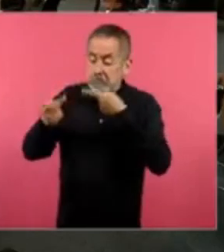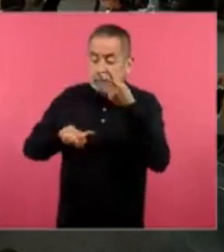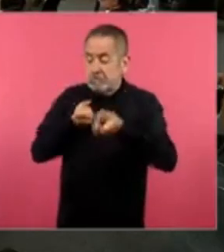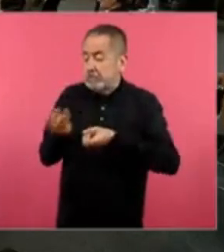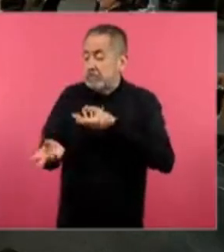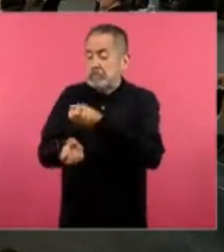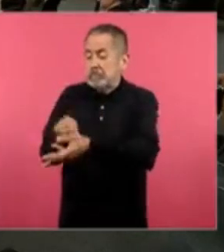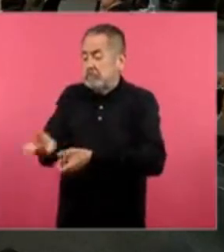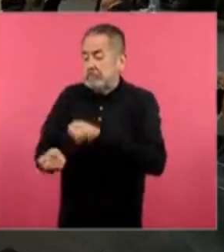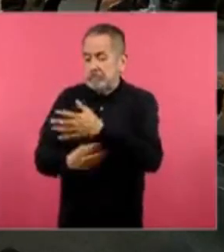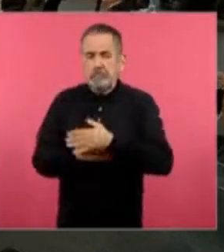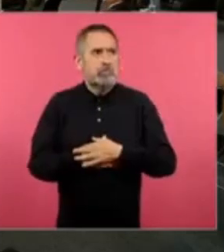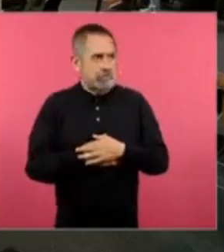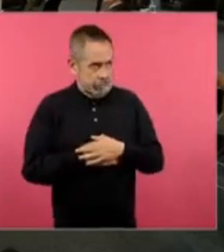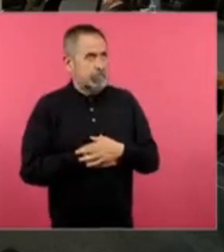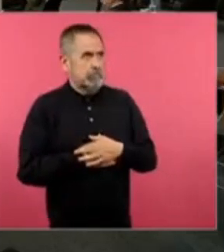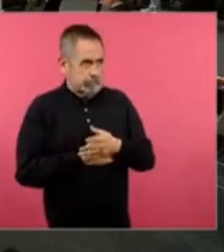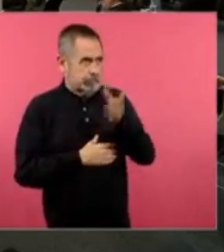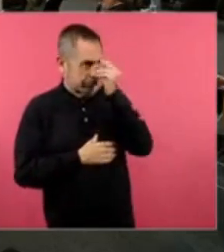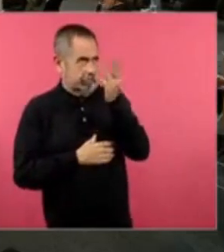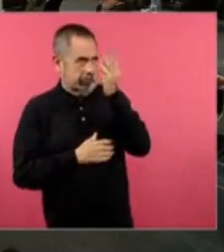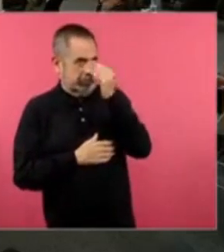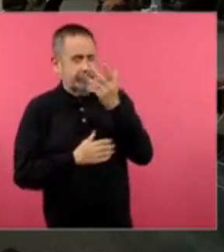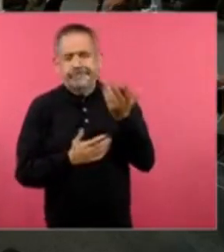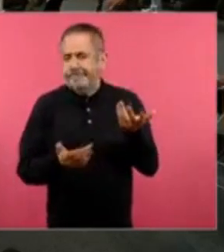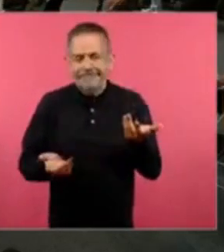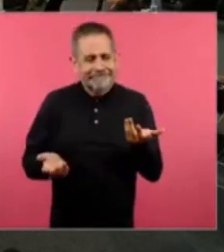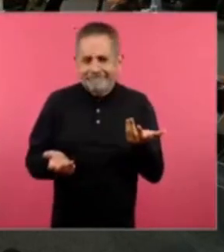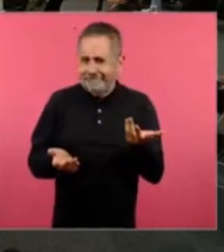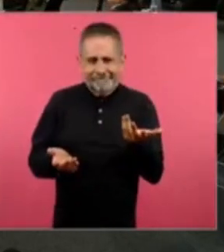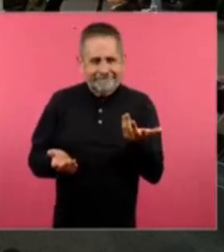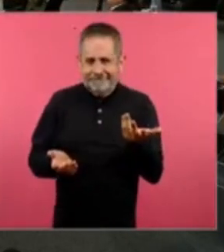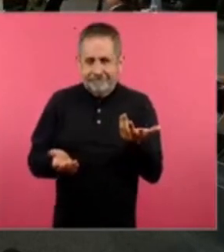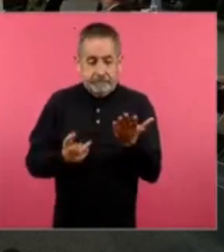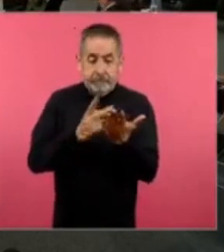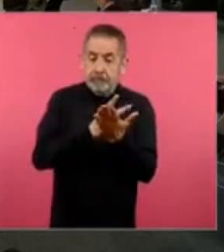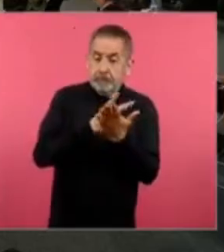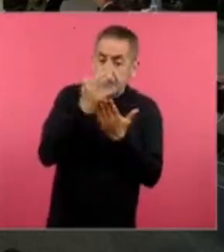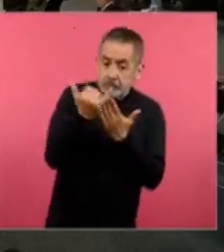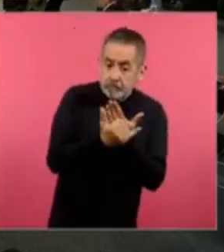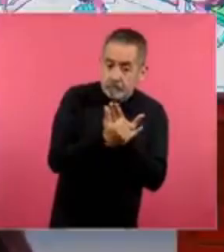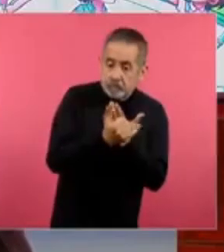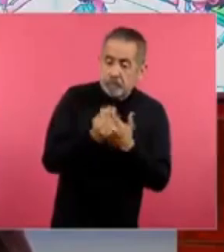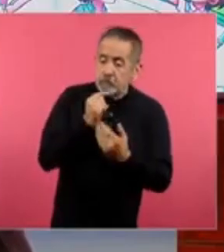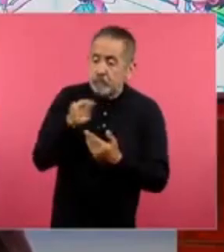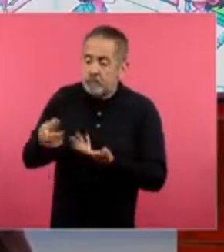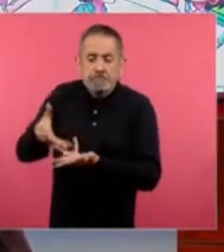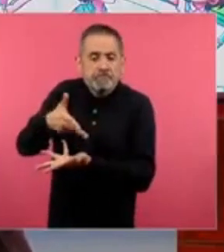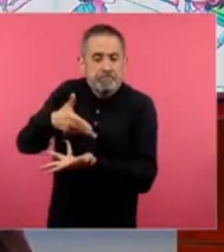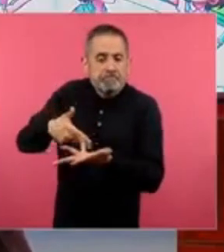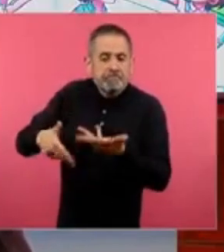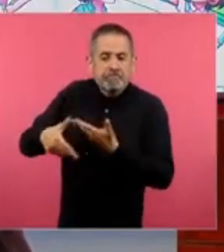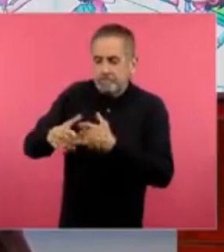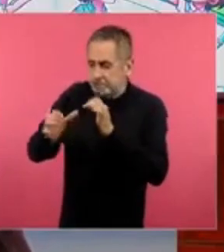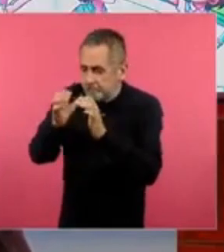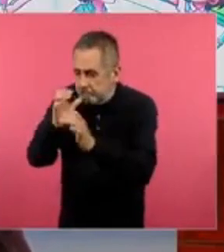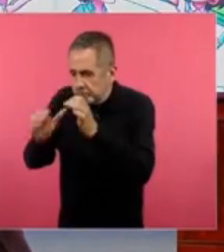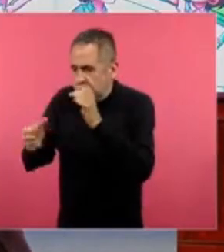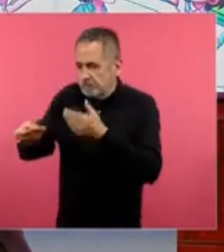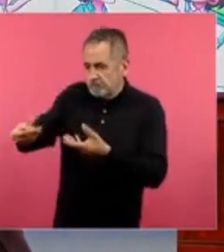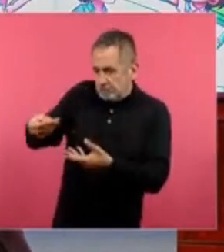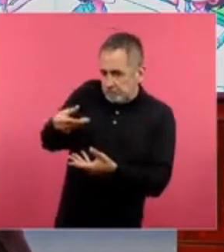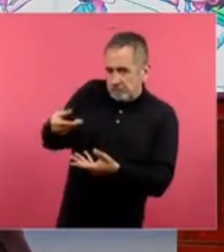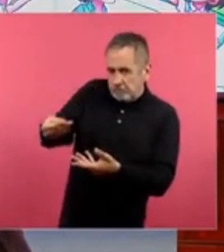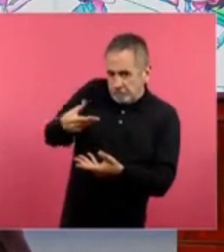brinda. Entonces, ¿qué se busca al trabajar por proyectos? El niño socializa, el niño crea, el niño aporta